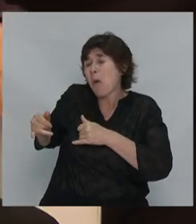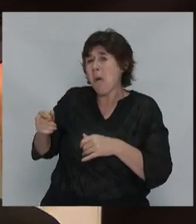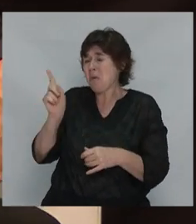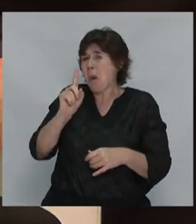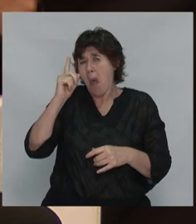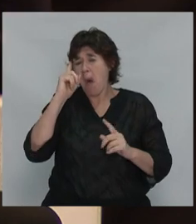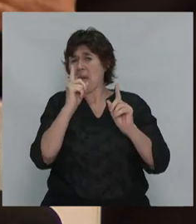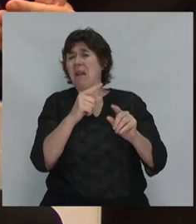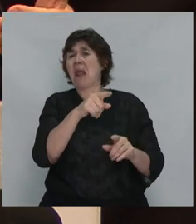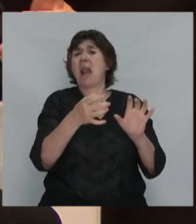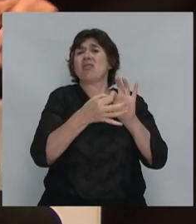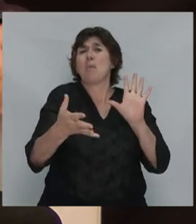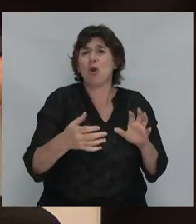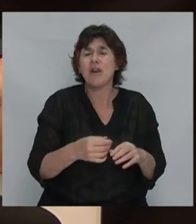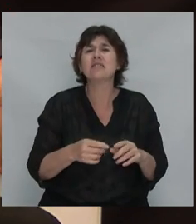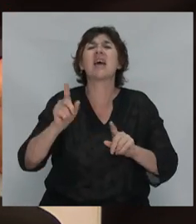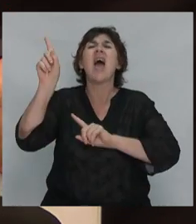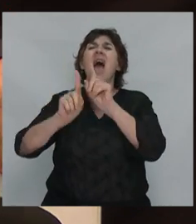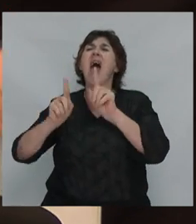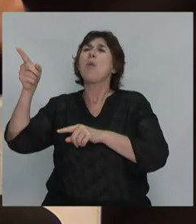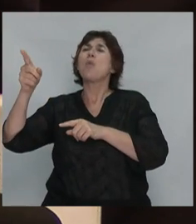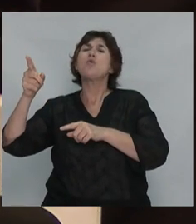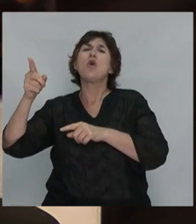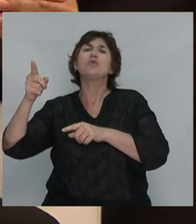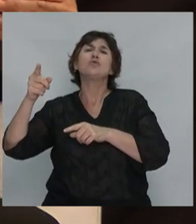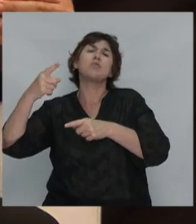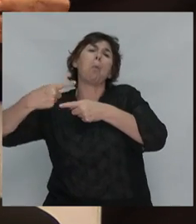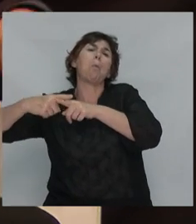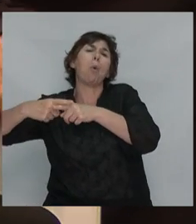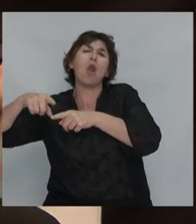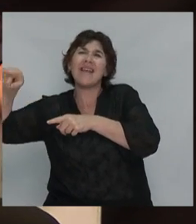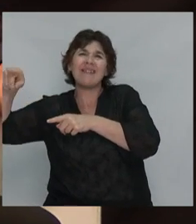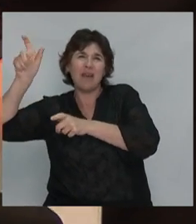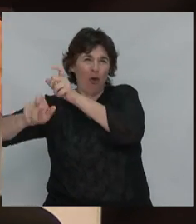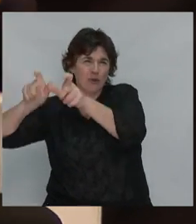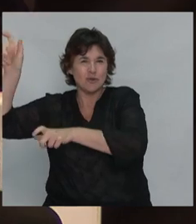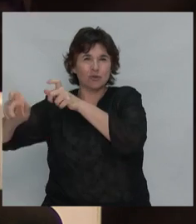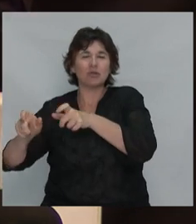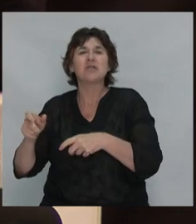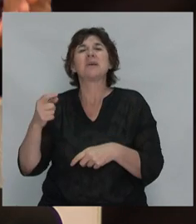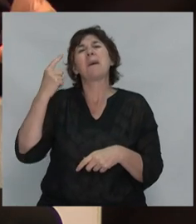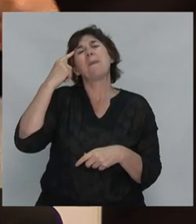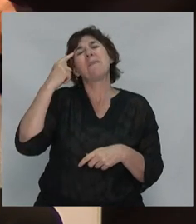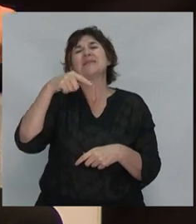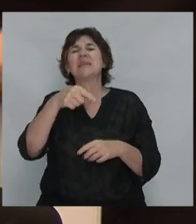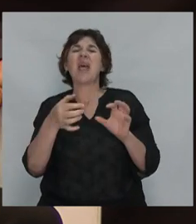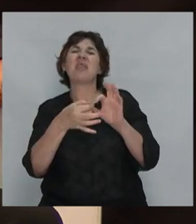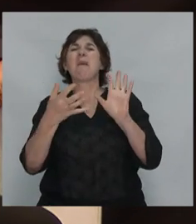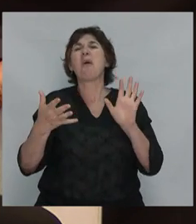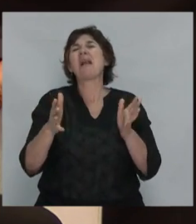ella muchos dirigentes políticos se tomaron la democracia con demasiada